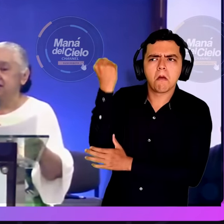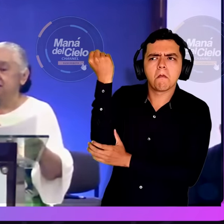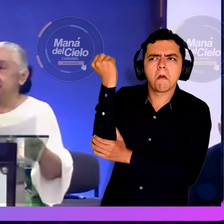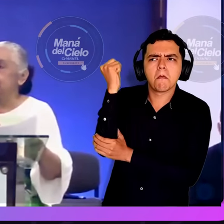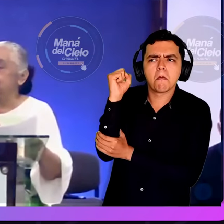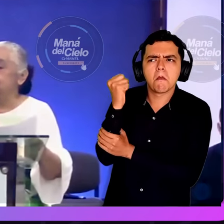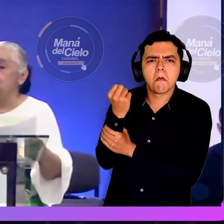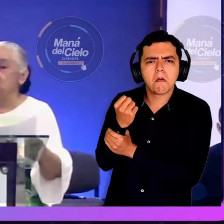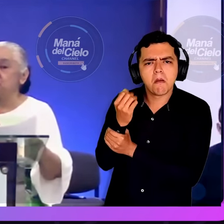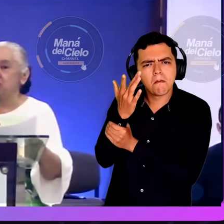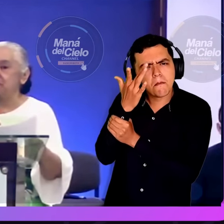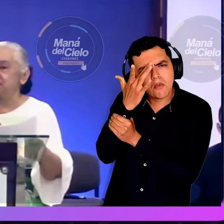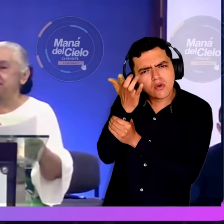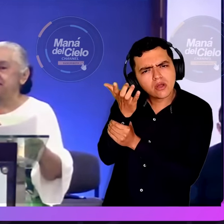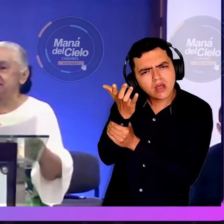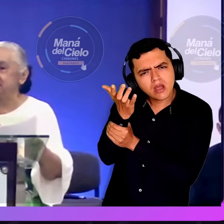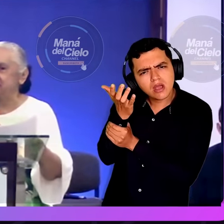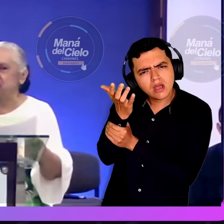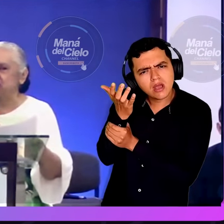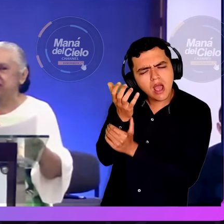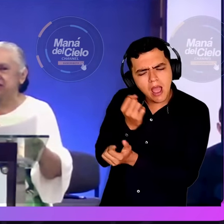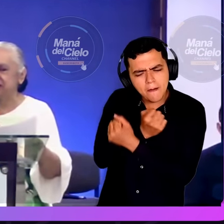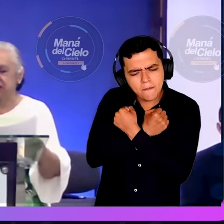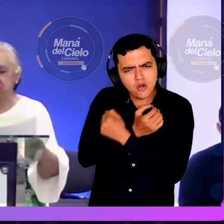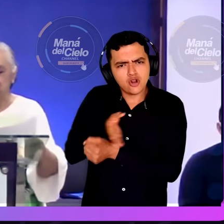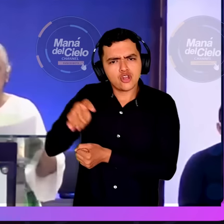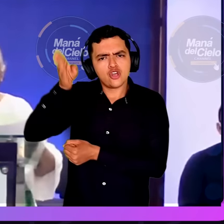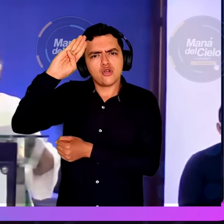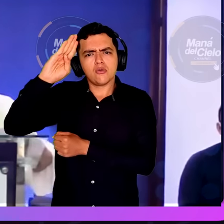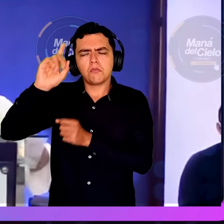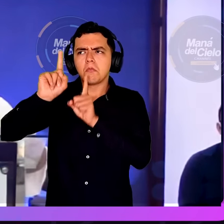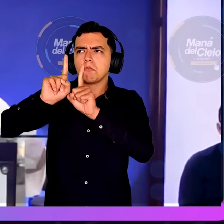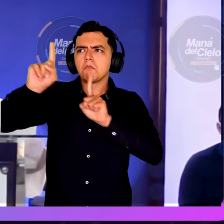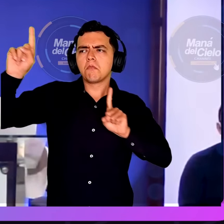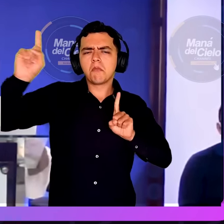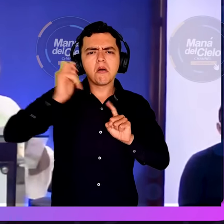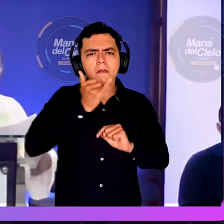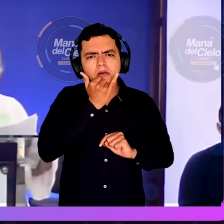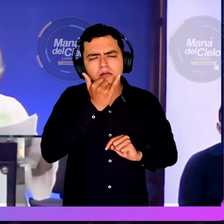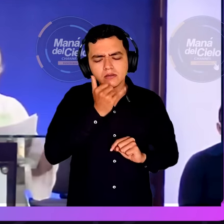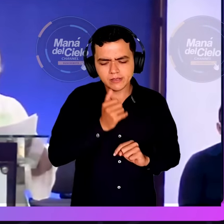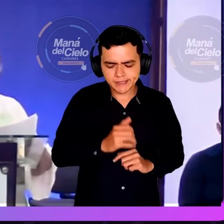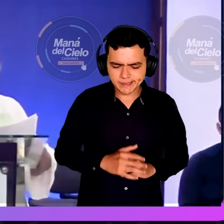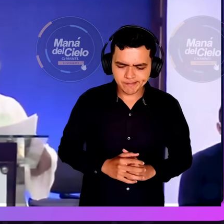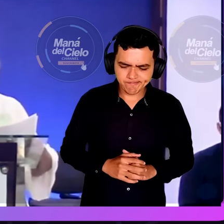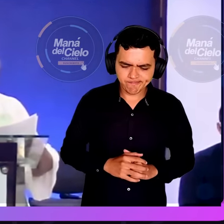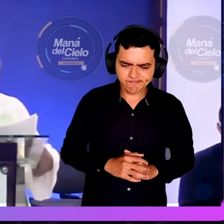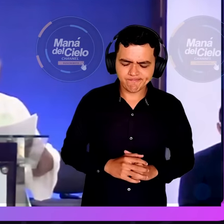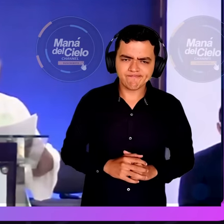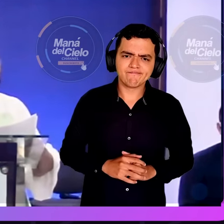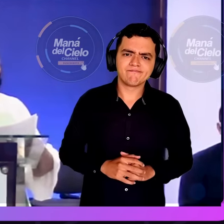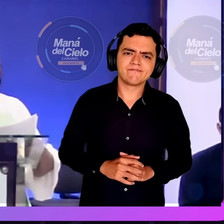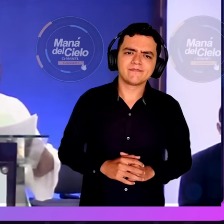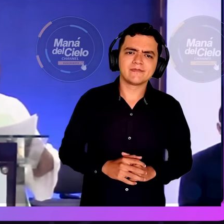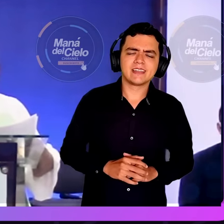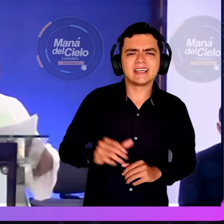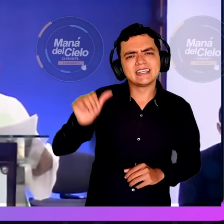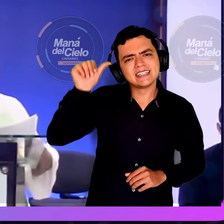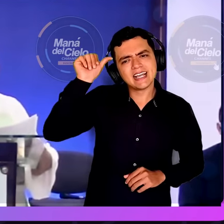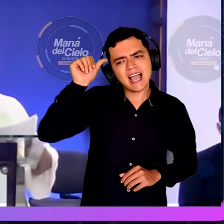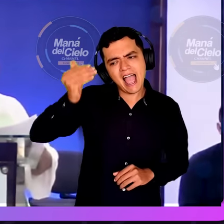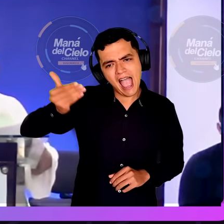religiosidad. Ya el amor por la presencia de Dios ya se va yendo. El otro día me dio mucha tristeza, escuché de una